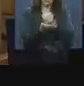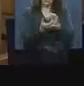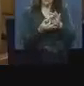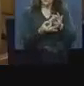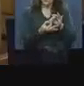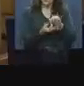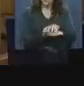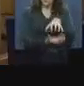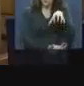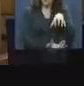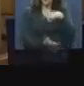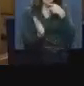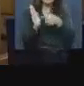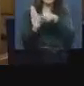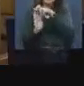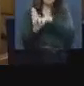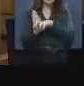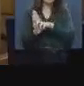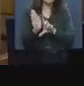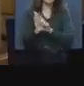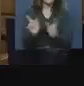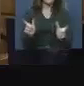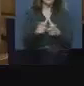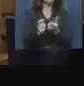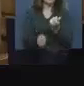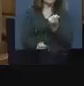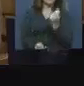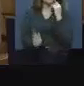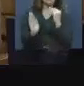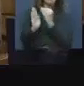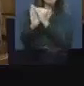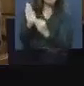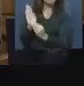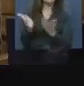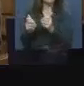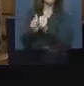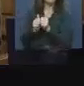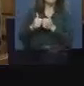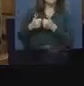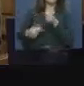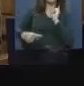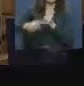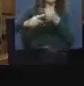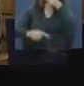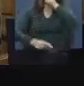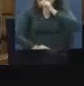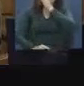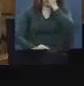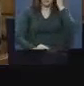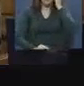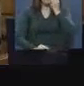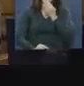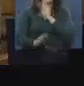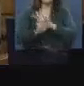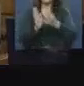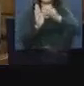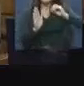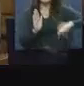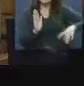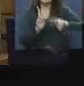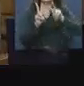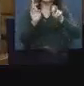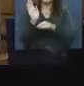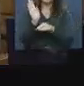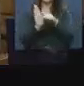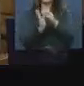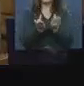los estándares que el proyecto de ley sobre Comisión de Valores contempla respecto de los directores de sociedades anónimas. También se elimina la referencia a los